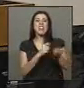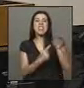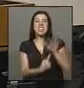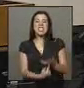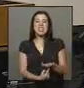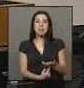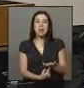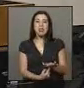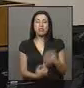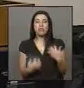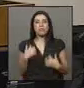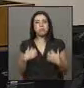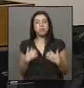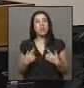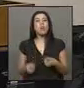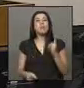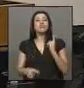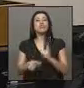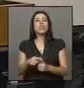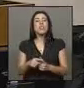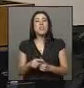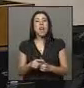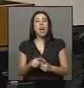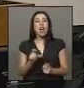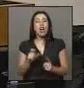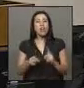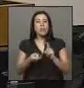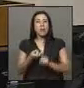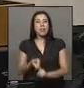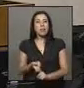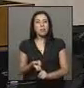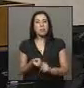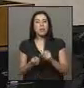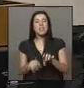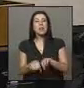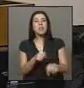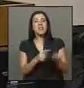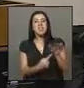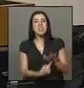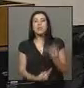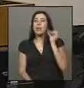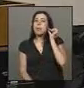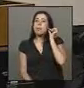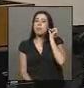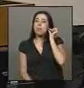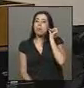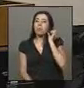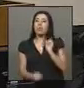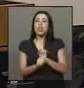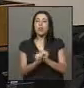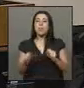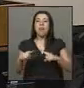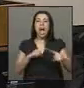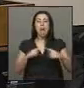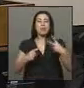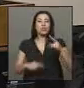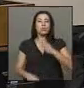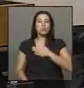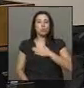discriminaciones, como la sociedad conyugal, que se afirman sobre roles de género y discriminación a la mujer al no poder administrar sus